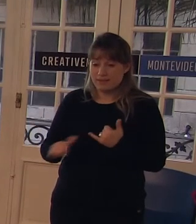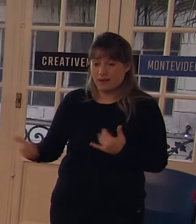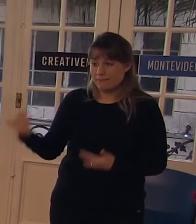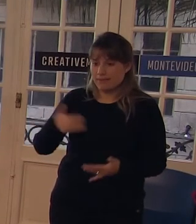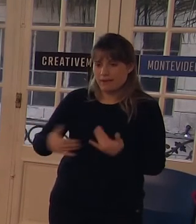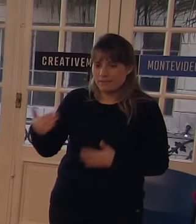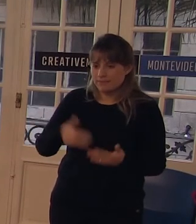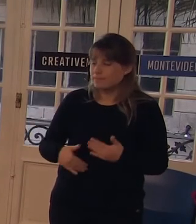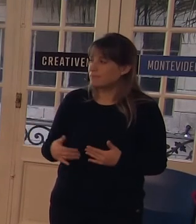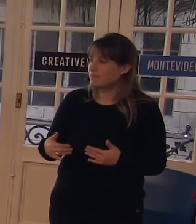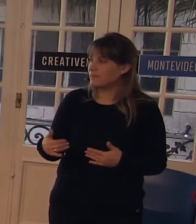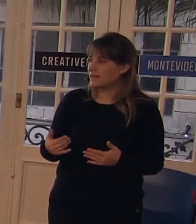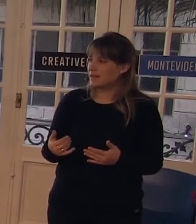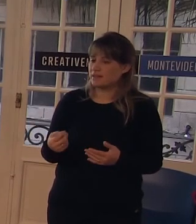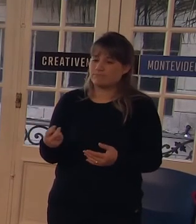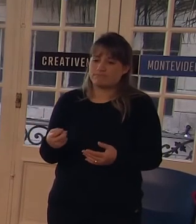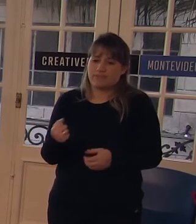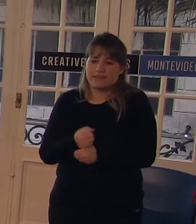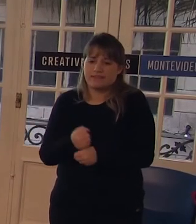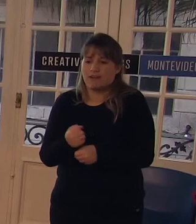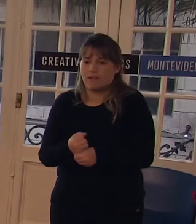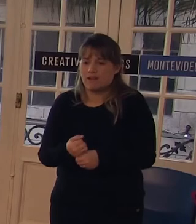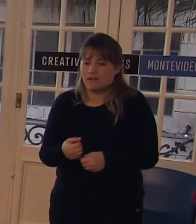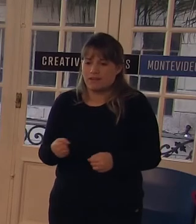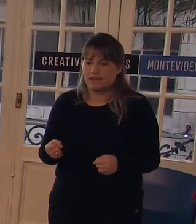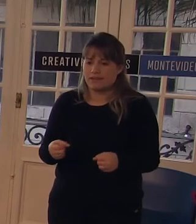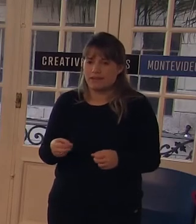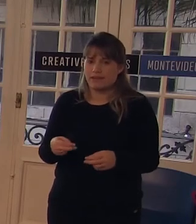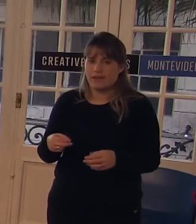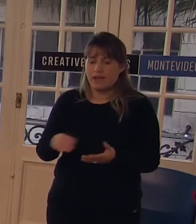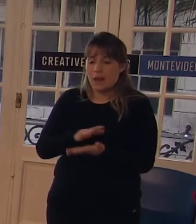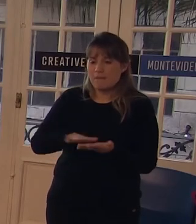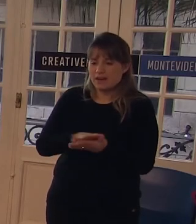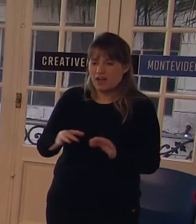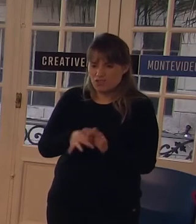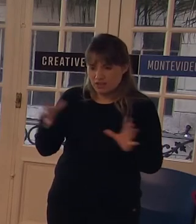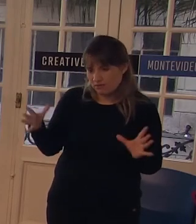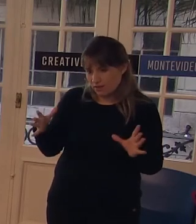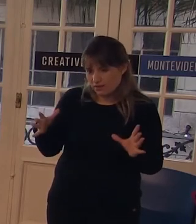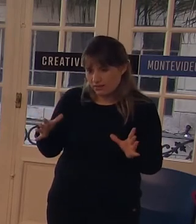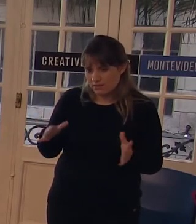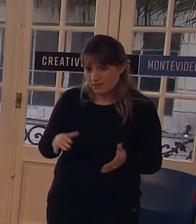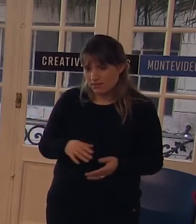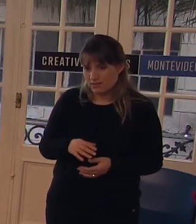sabía ni que me estaban buscando nada, bueno, ni que yo los estaba buscando.